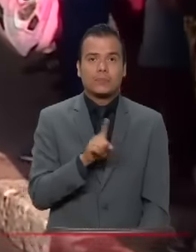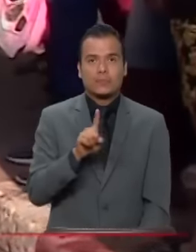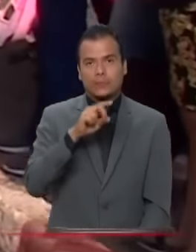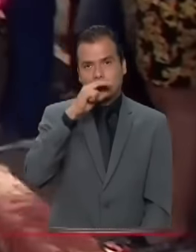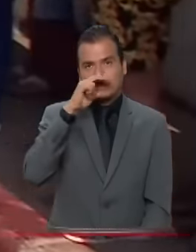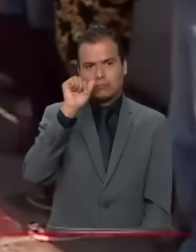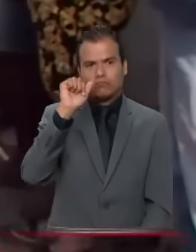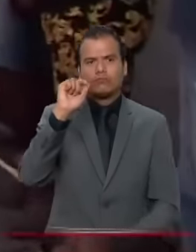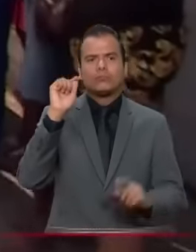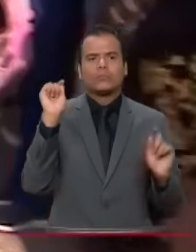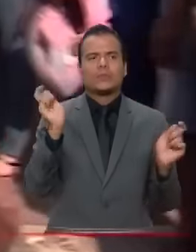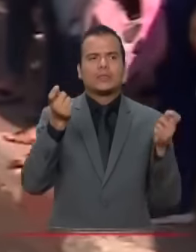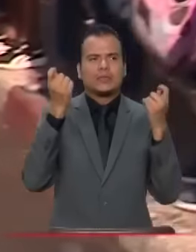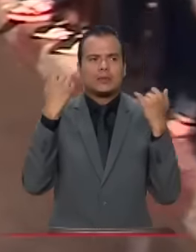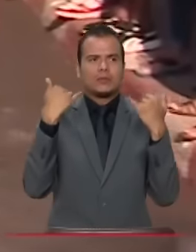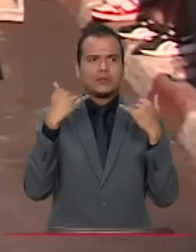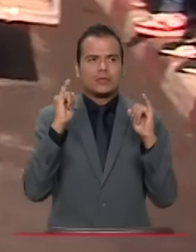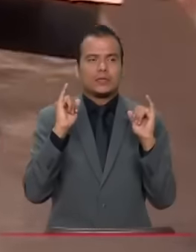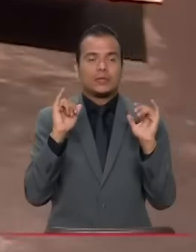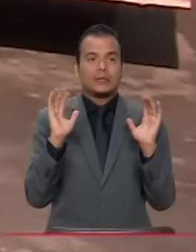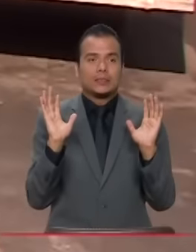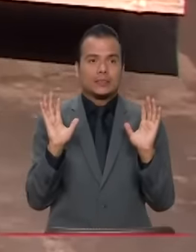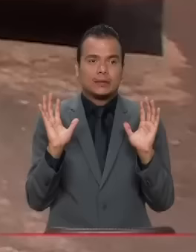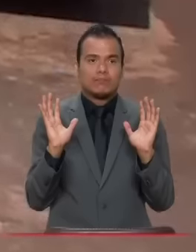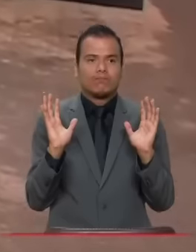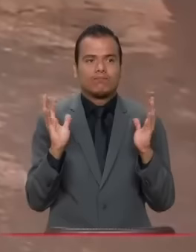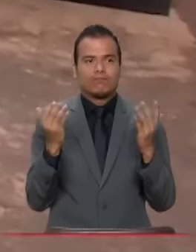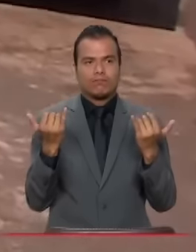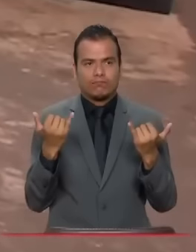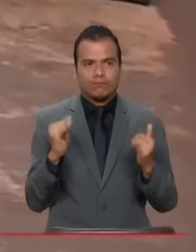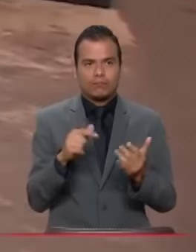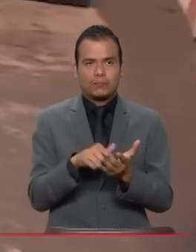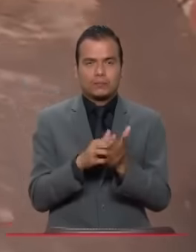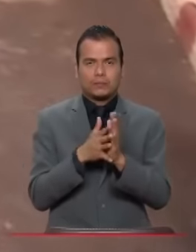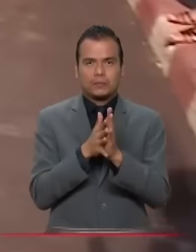fue rescatada. Información que reportamos en ese momento desde el barrio El